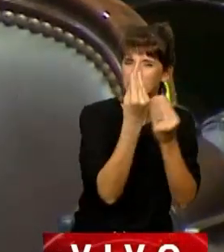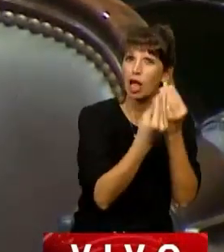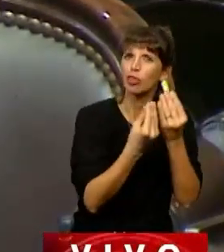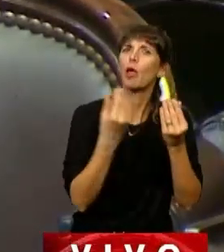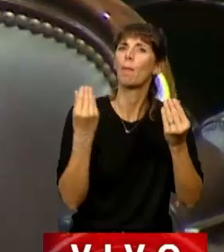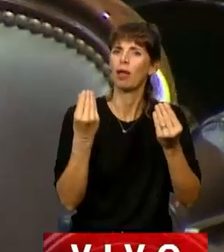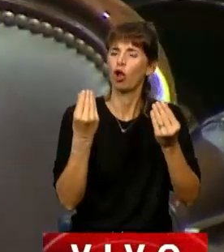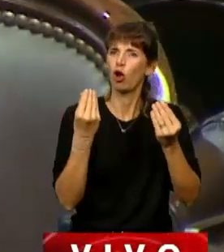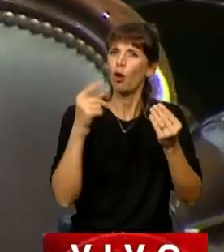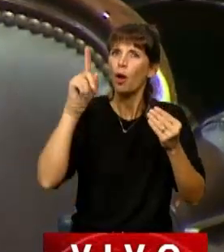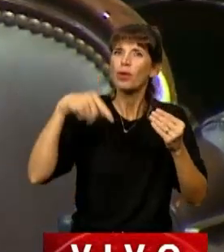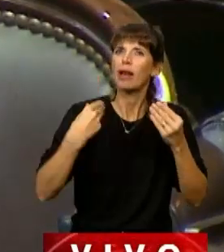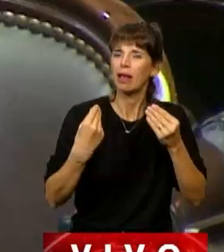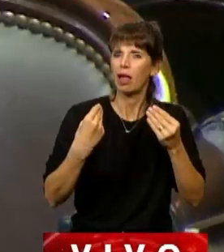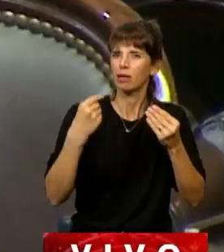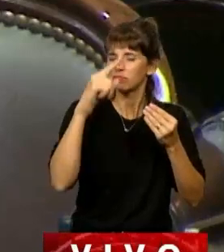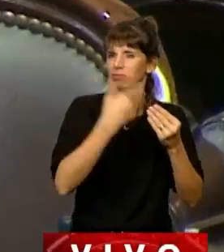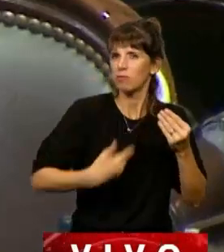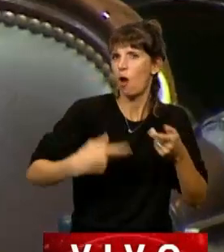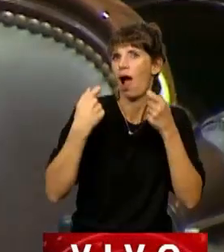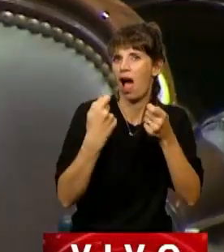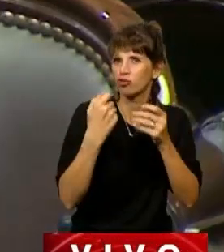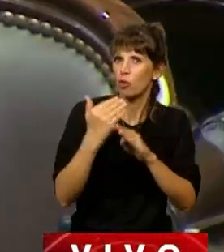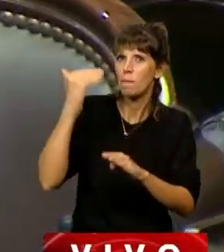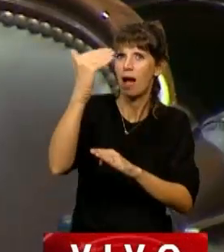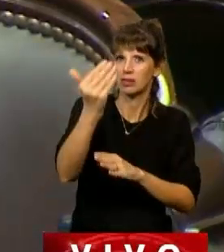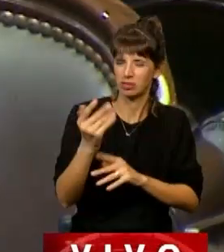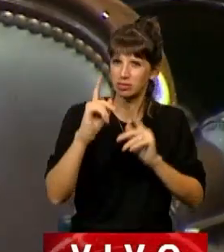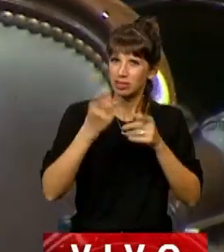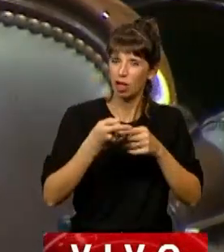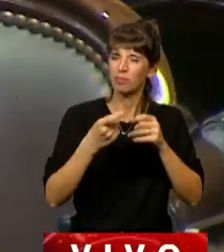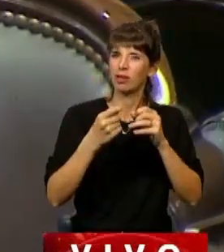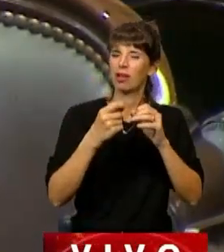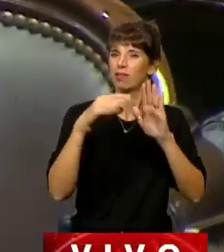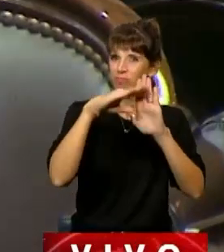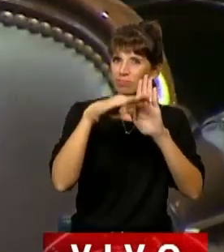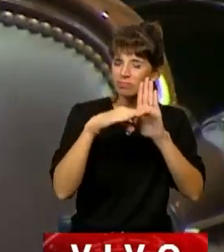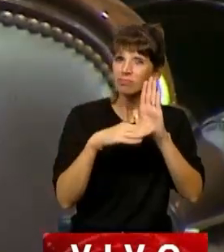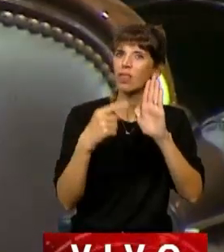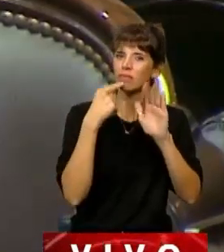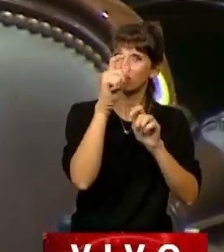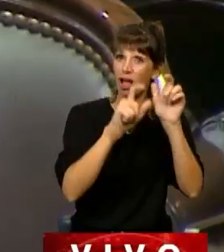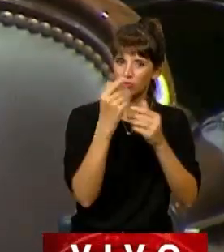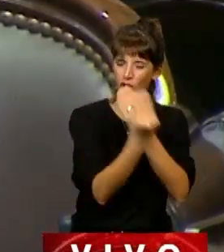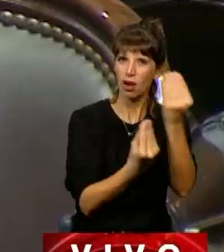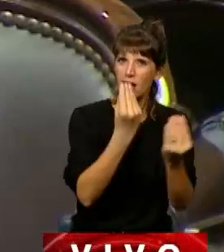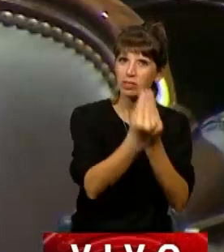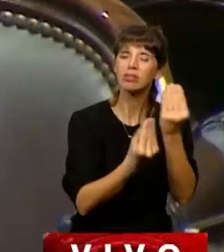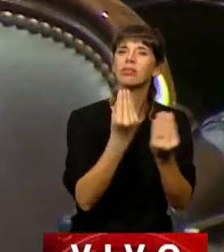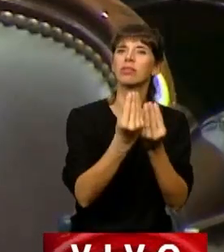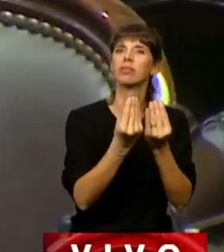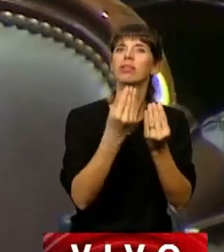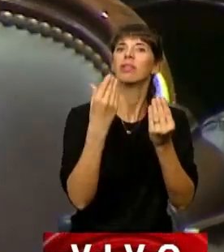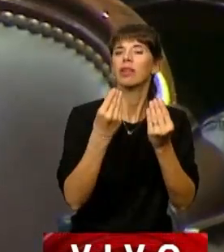genera mayor gasto público y hasta prevé en la normativa que el personal que se va a incorporar va a regir por las normas